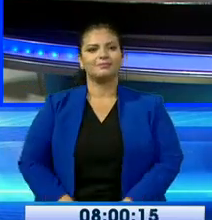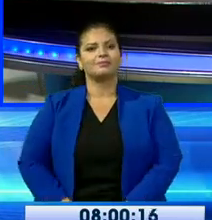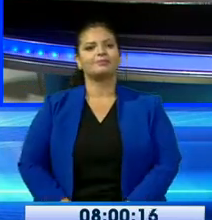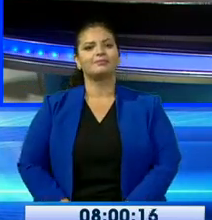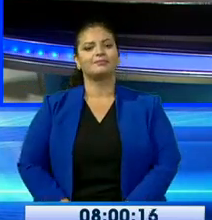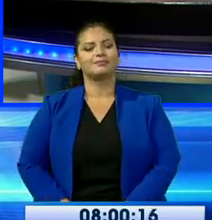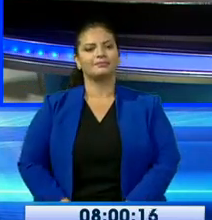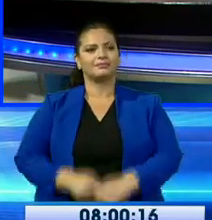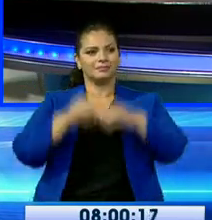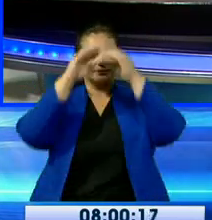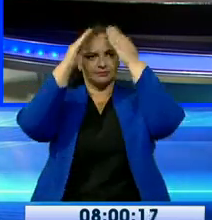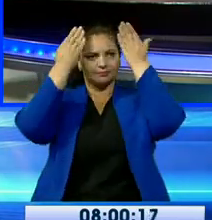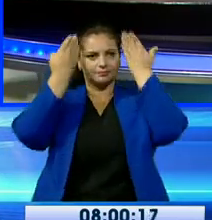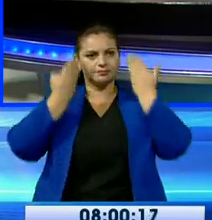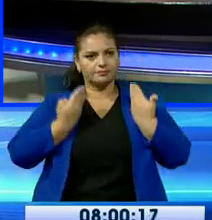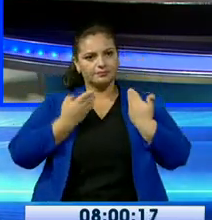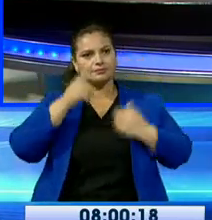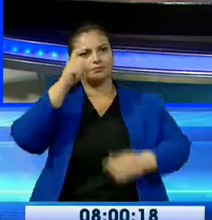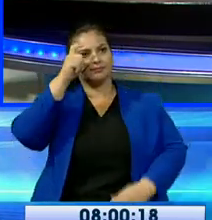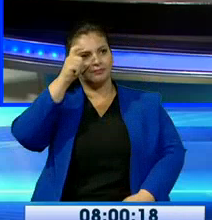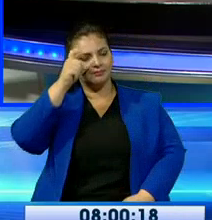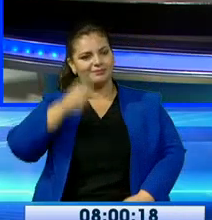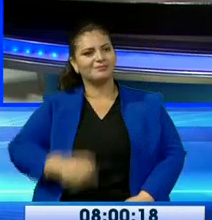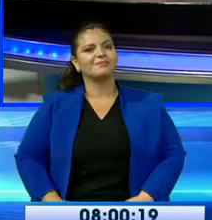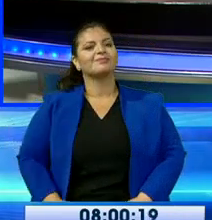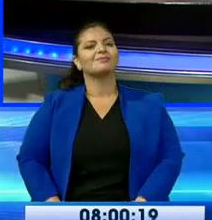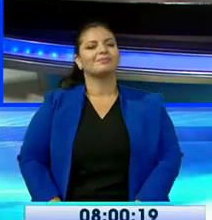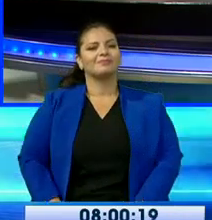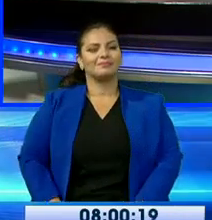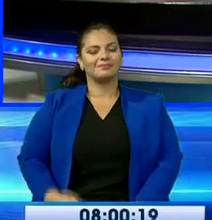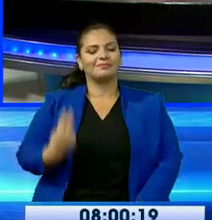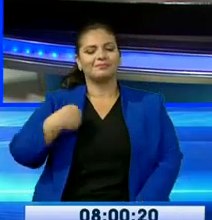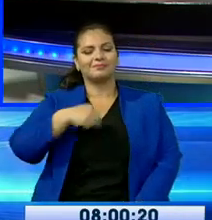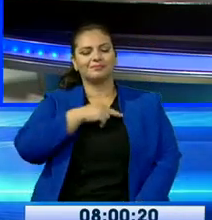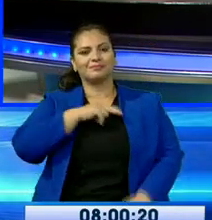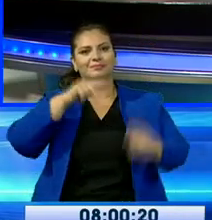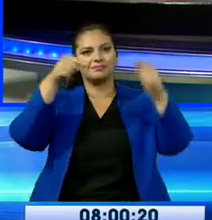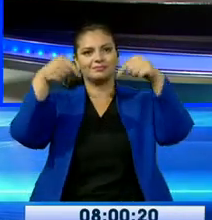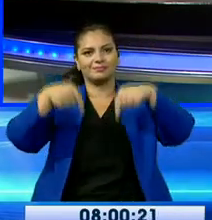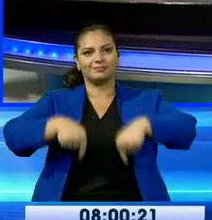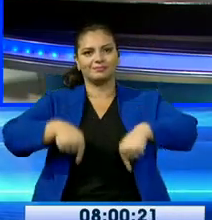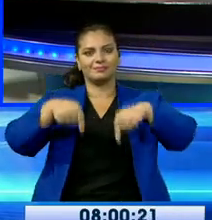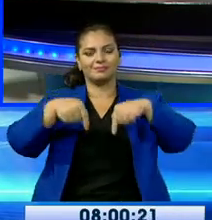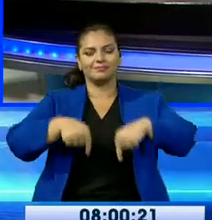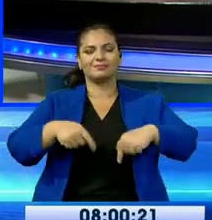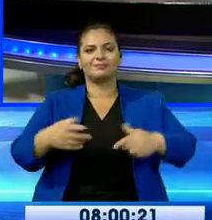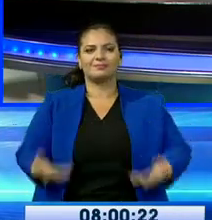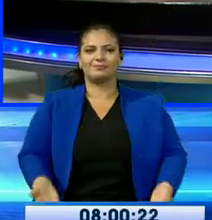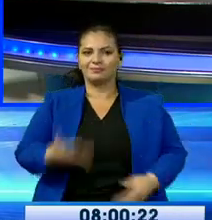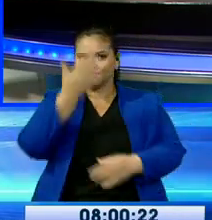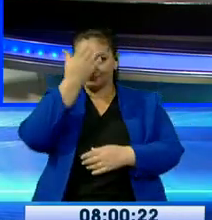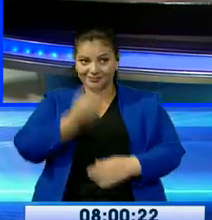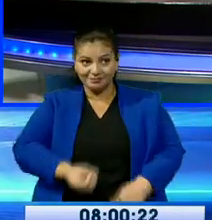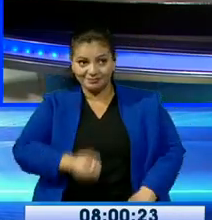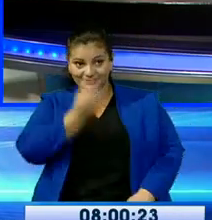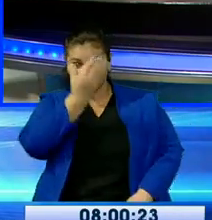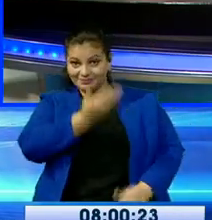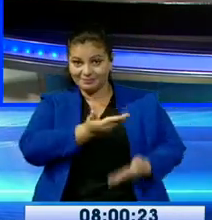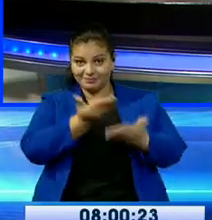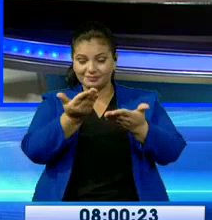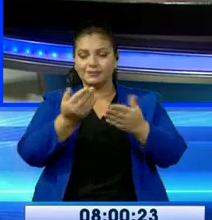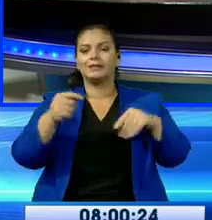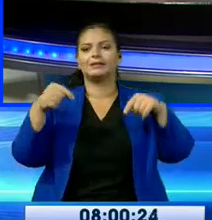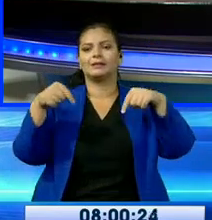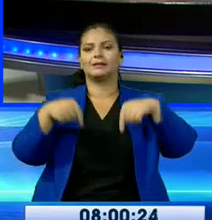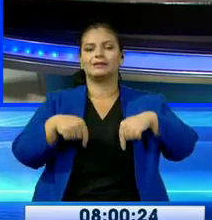Estimados Rosita y Huguito. ¿Cómo está, José? Amigos televidentes, por supuesto, el saludo correspondiente la mañana